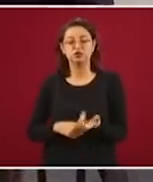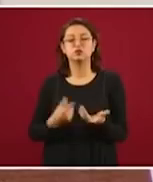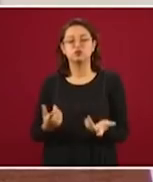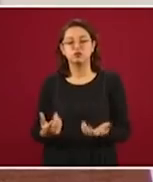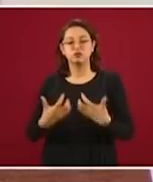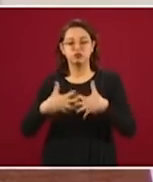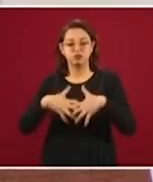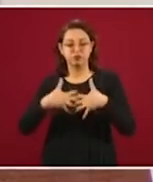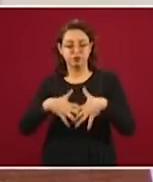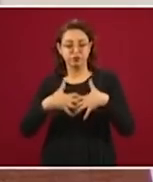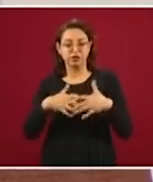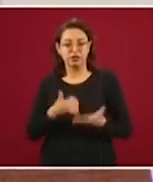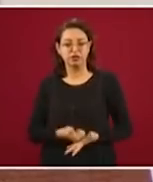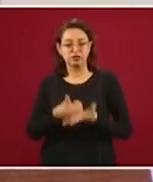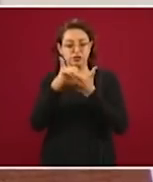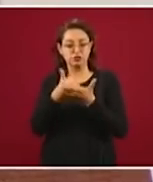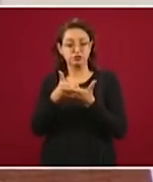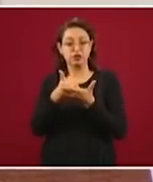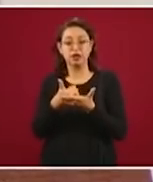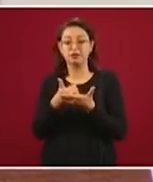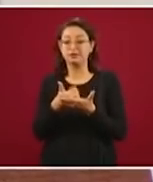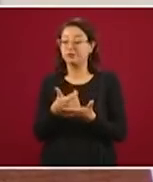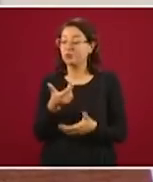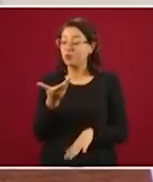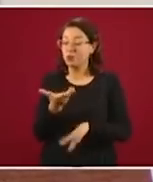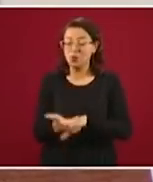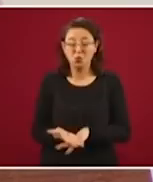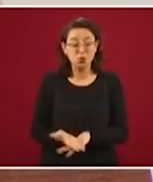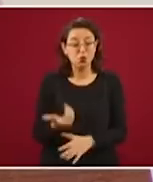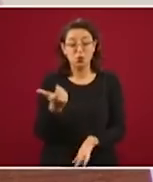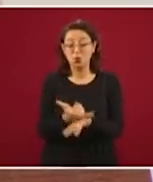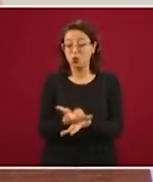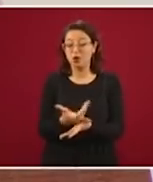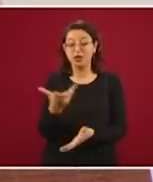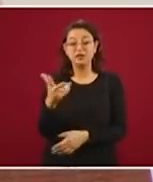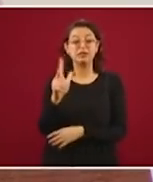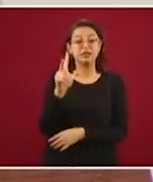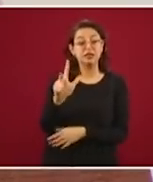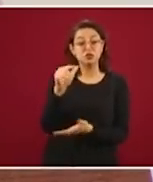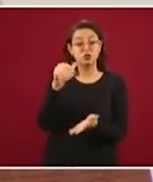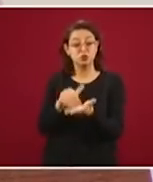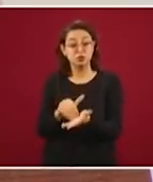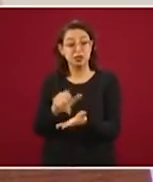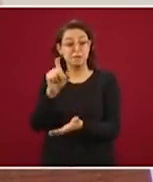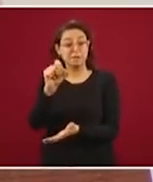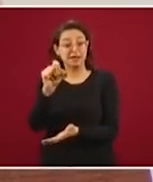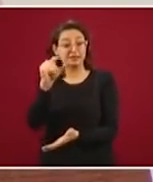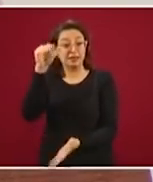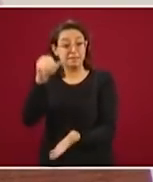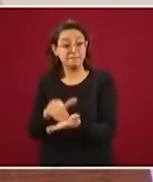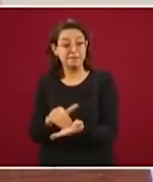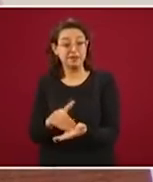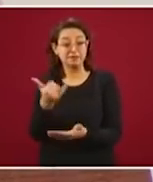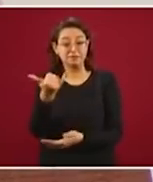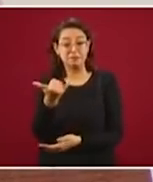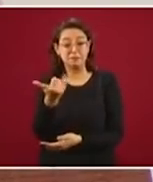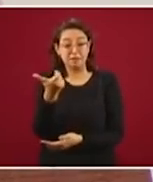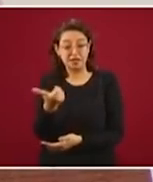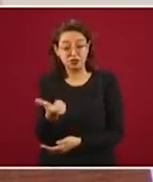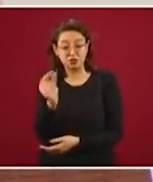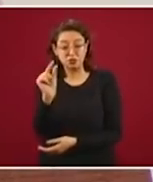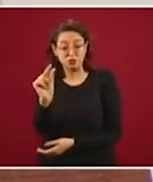arteria y que son sumamente caras. Estamos hablando de 18,000, 20,000 pesos por una pequeña